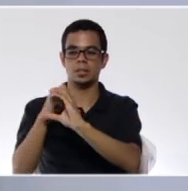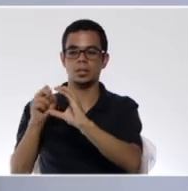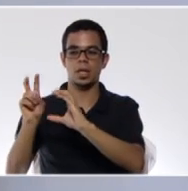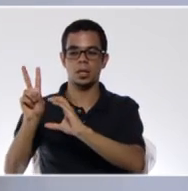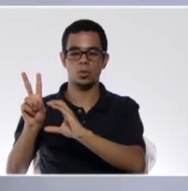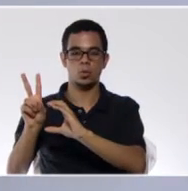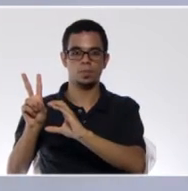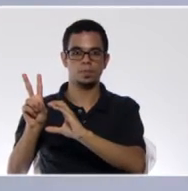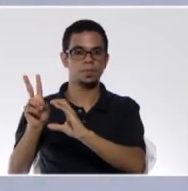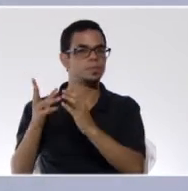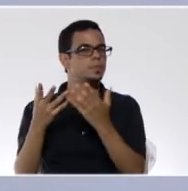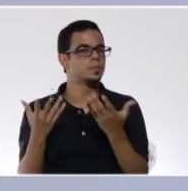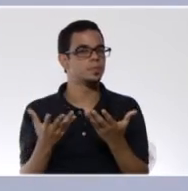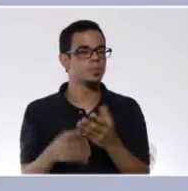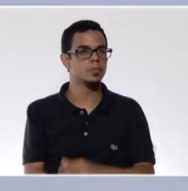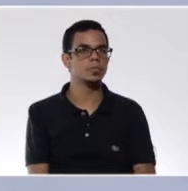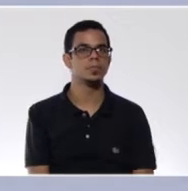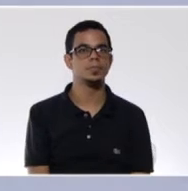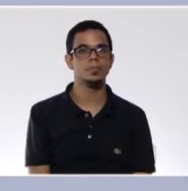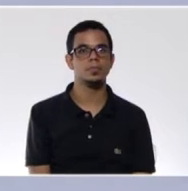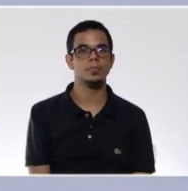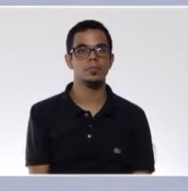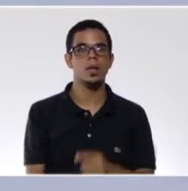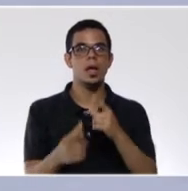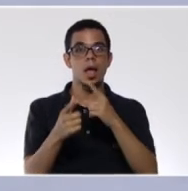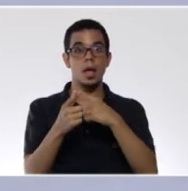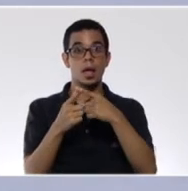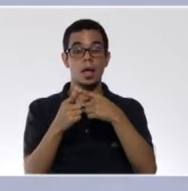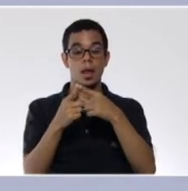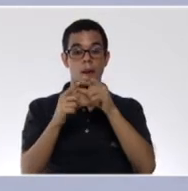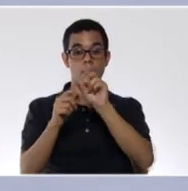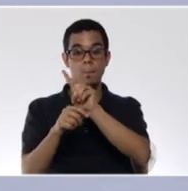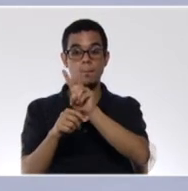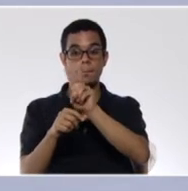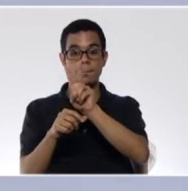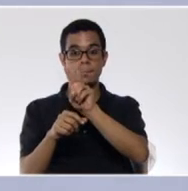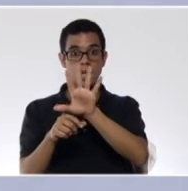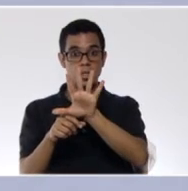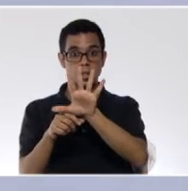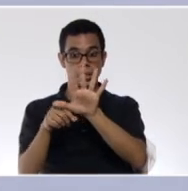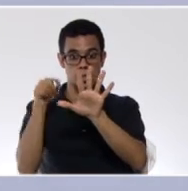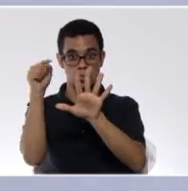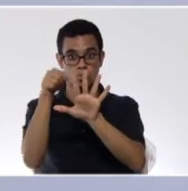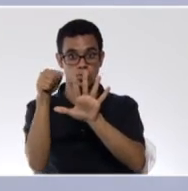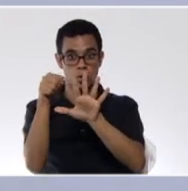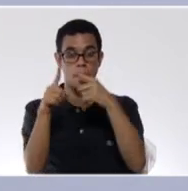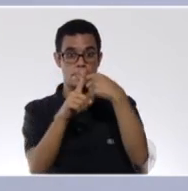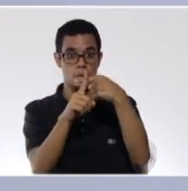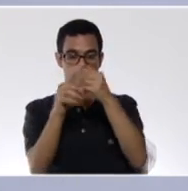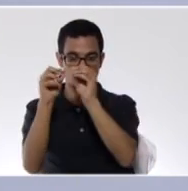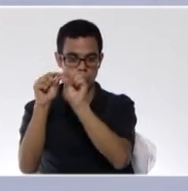al cuadrado. El 25 que está positivo pasa al otro miembro negativo,